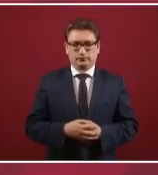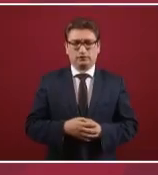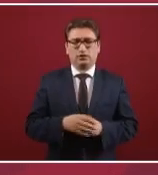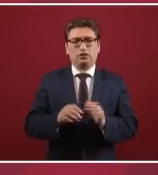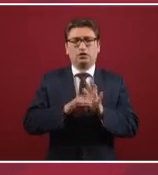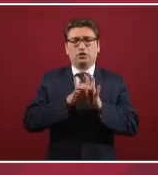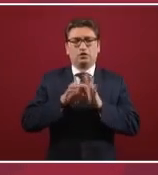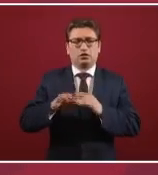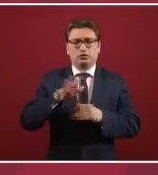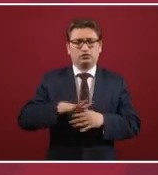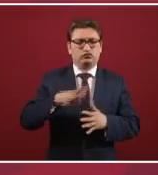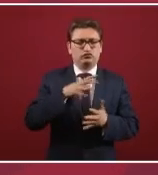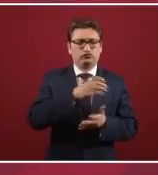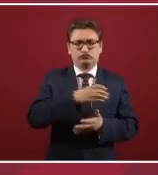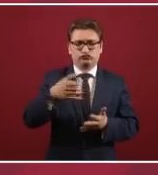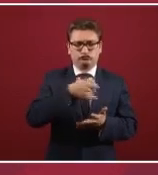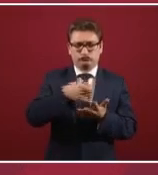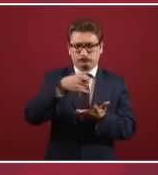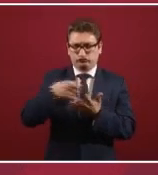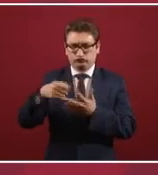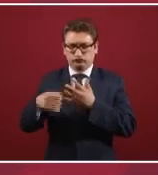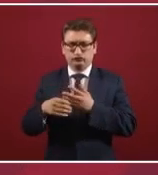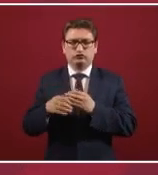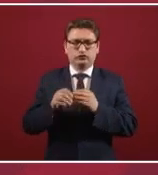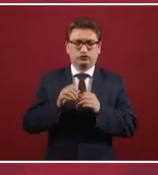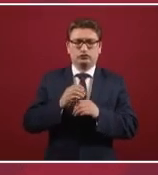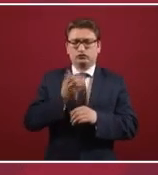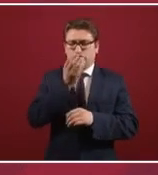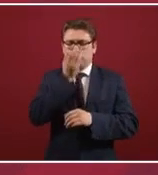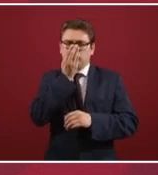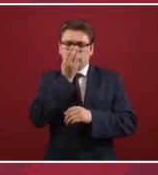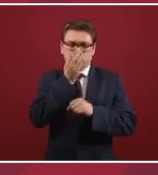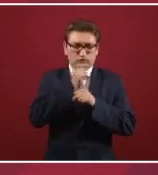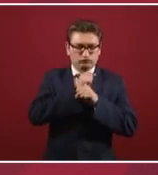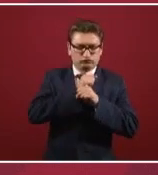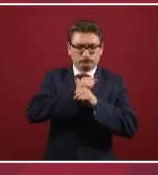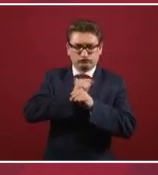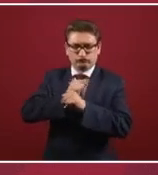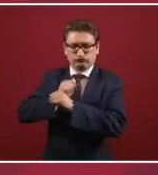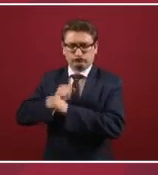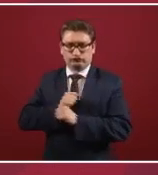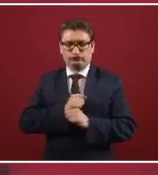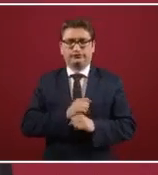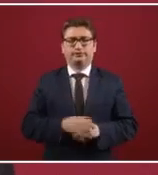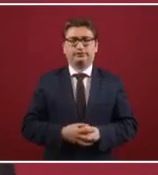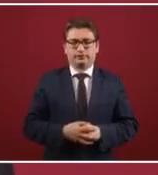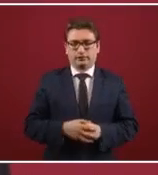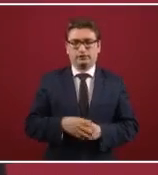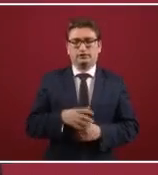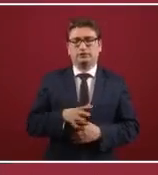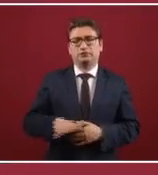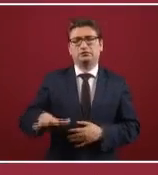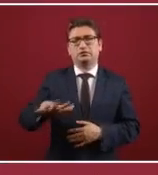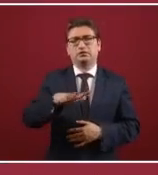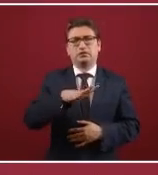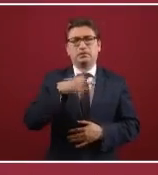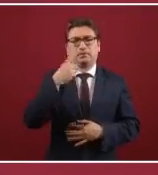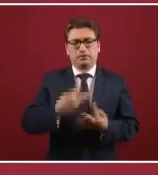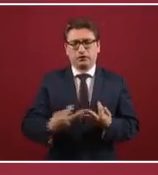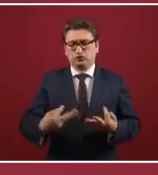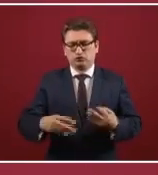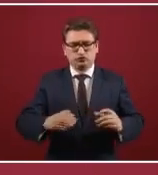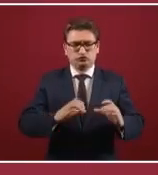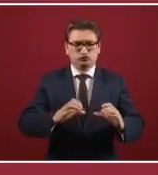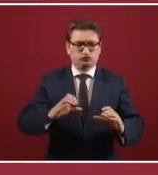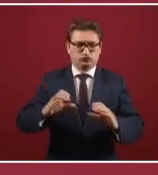fertilizantes más que sean fertilizantes que no afecten el suelo